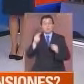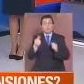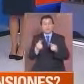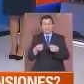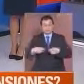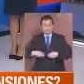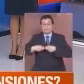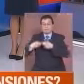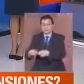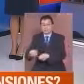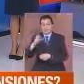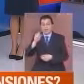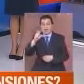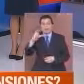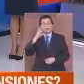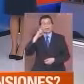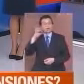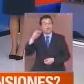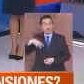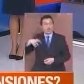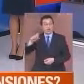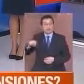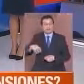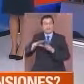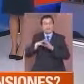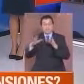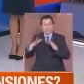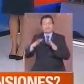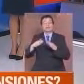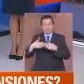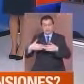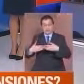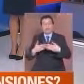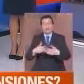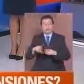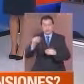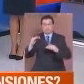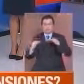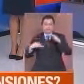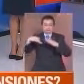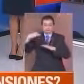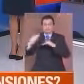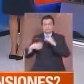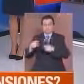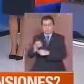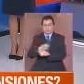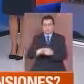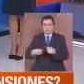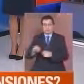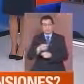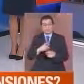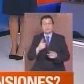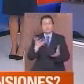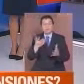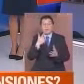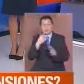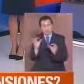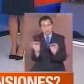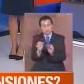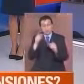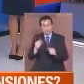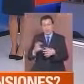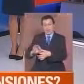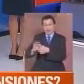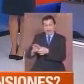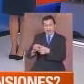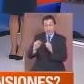están invertidas en acciones, por lo tanto, es más vulnerable a los vaivenes del mercado bursátil. En simple, uno puede ganar mucho, pero también